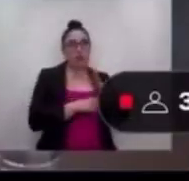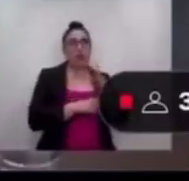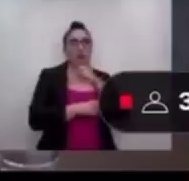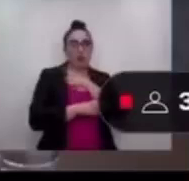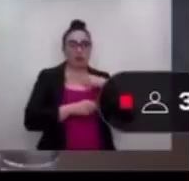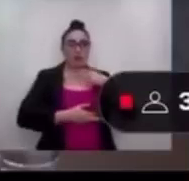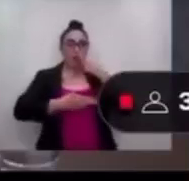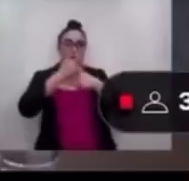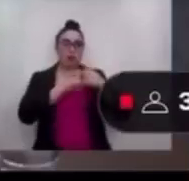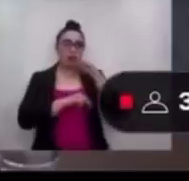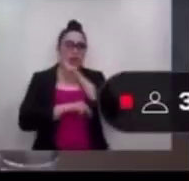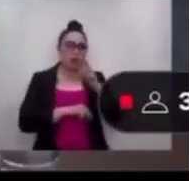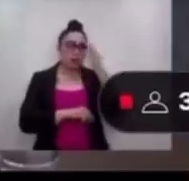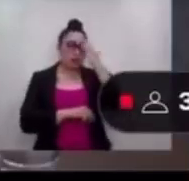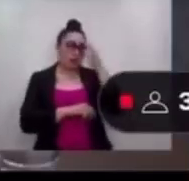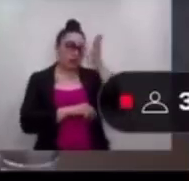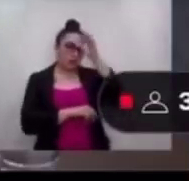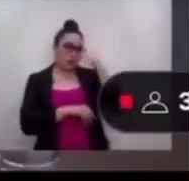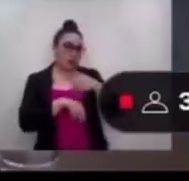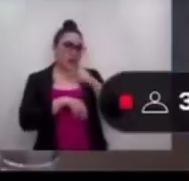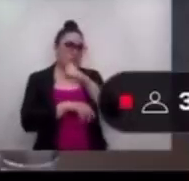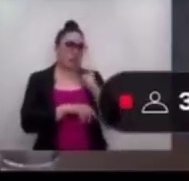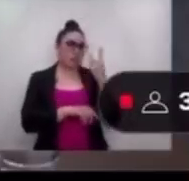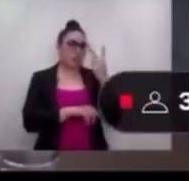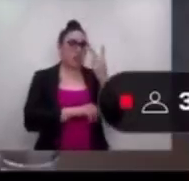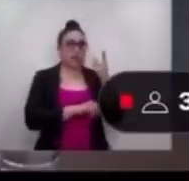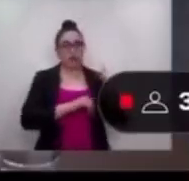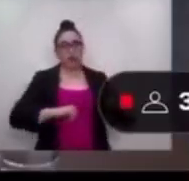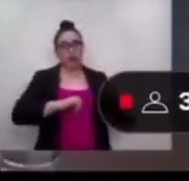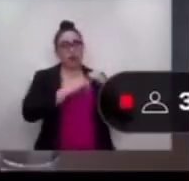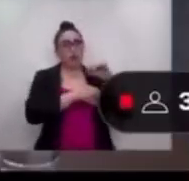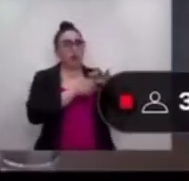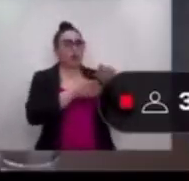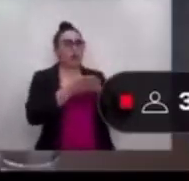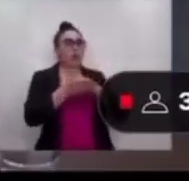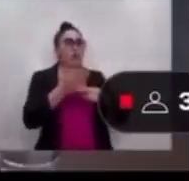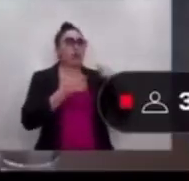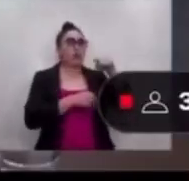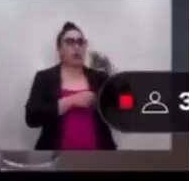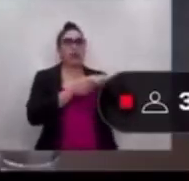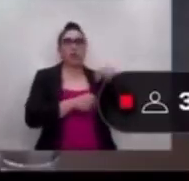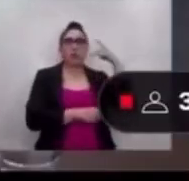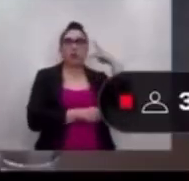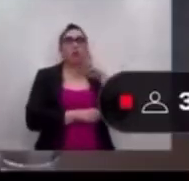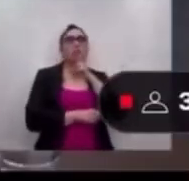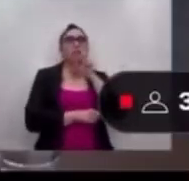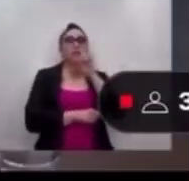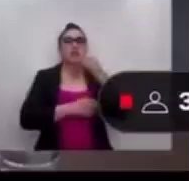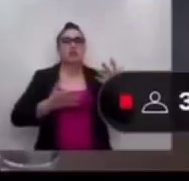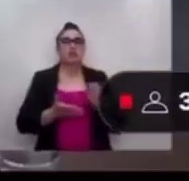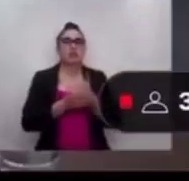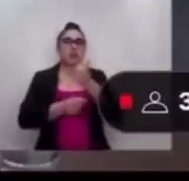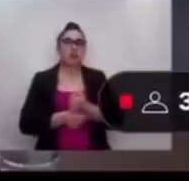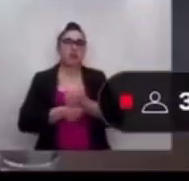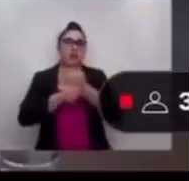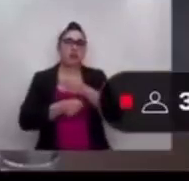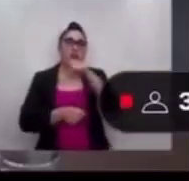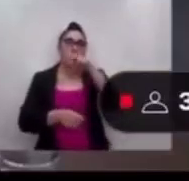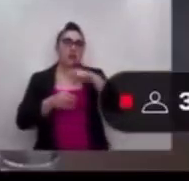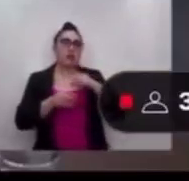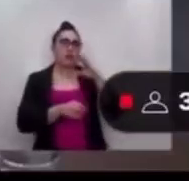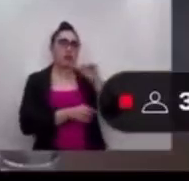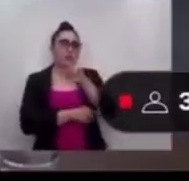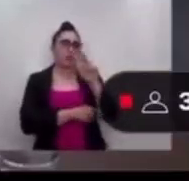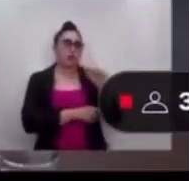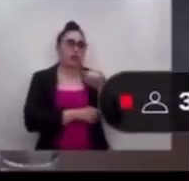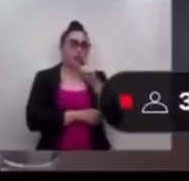102 de este año del Consejo General del Instituto Electoral del Estado de Puebla, que declaró la validez de la elección del Ayuntamiento de Venustiano Carranza